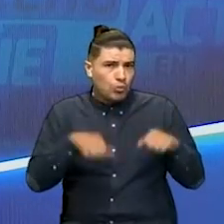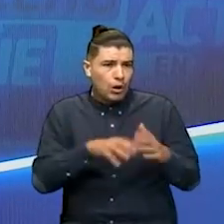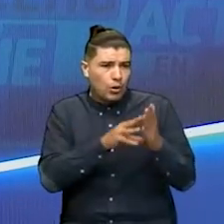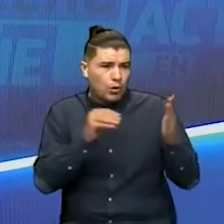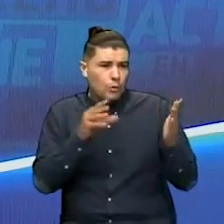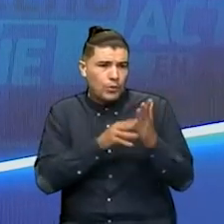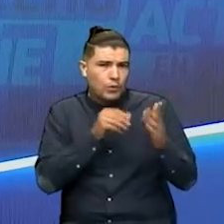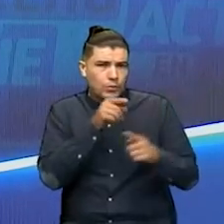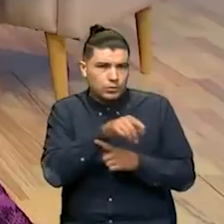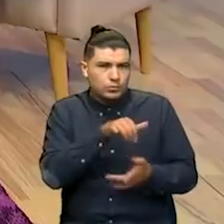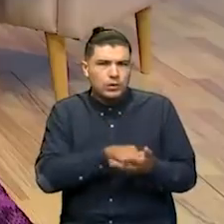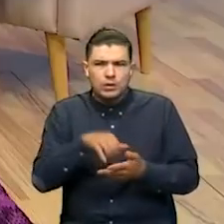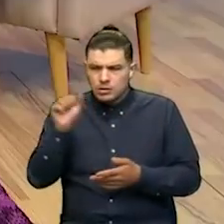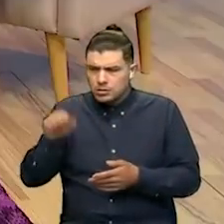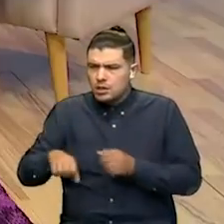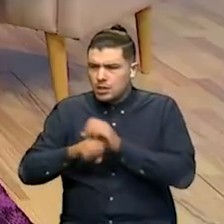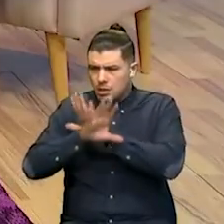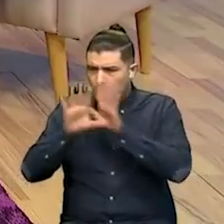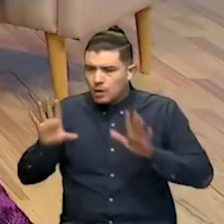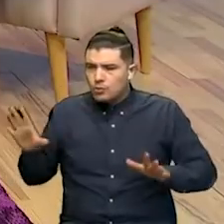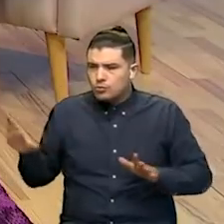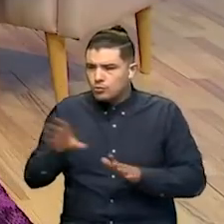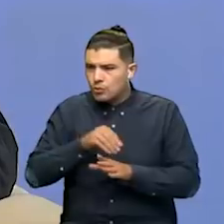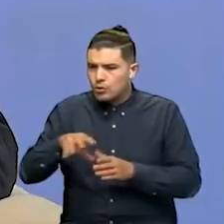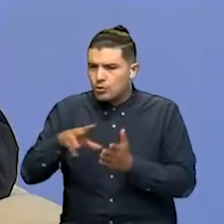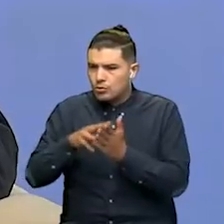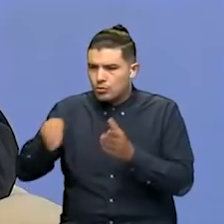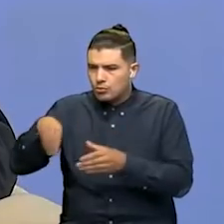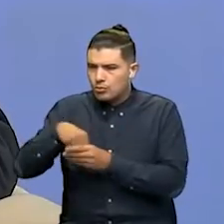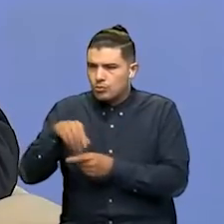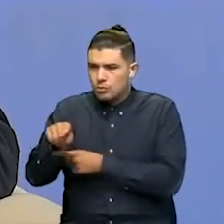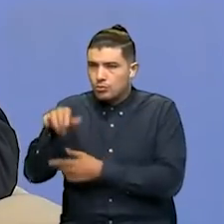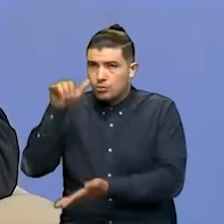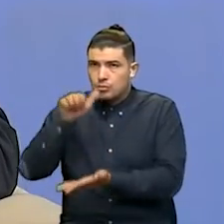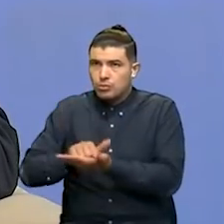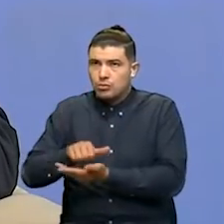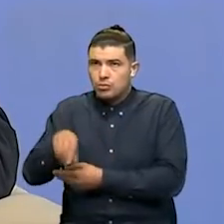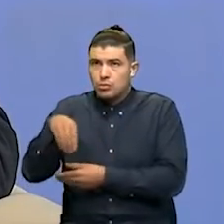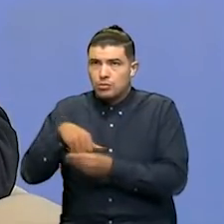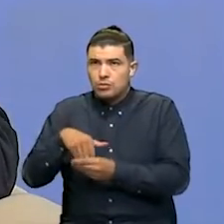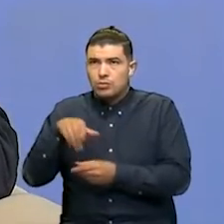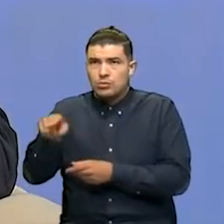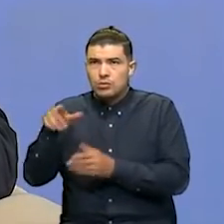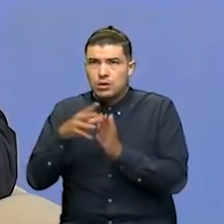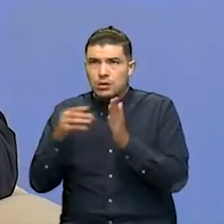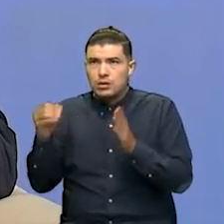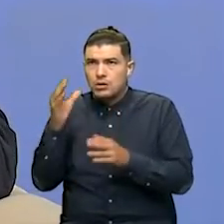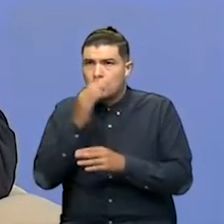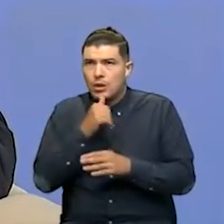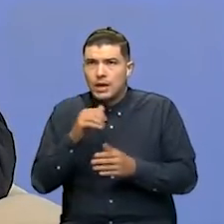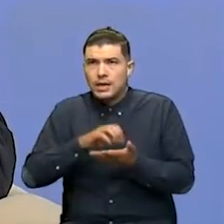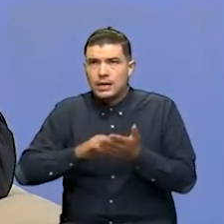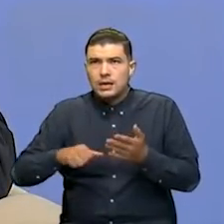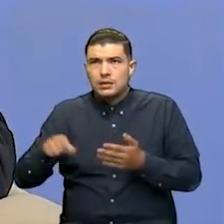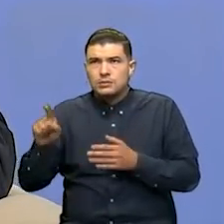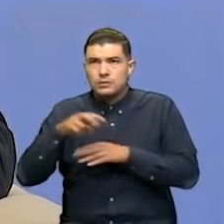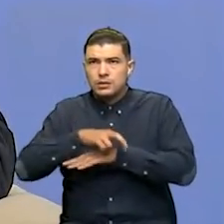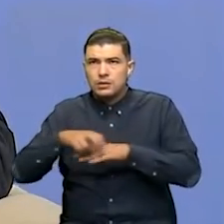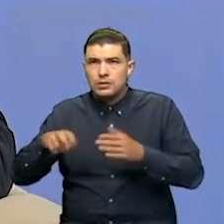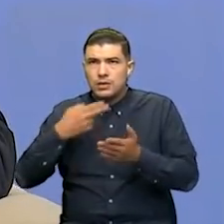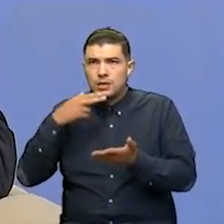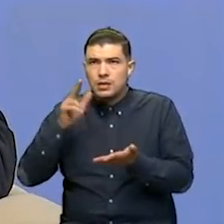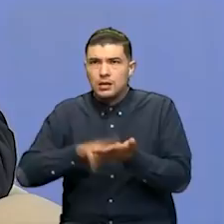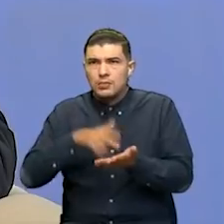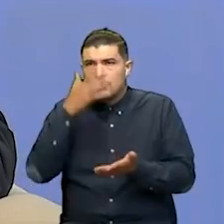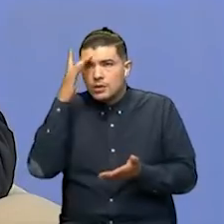de esa escritura. Sí, no, claro. Digamos, todas las escrituras reposan normalmente en la notaría. Uh-huh. O sea, en teoría no existiría que se robó las escrituras